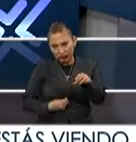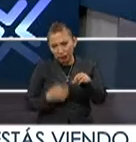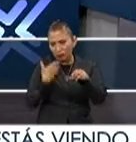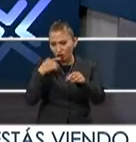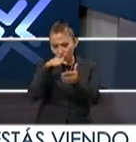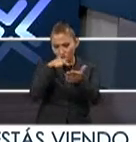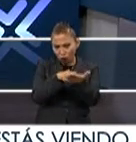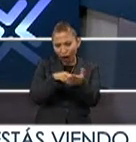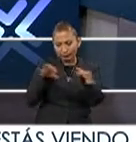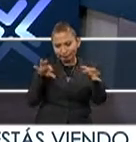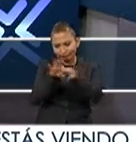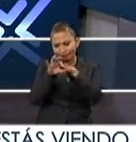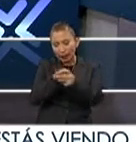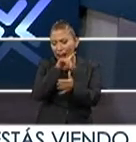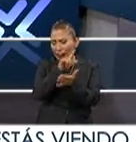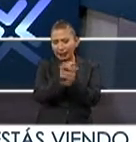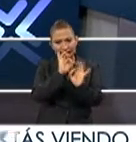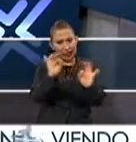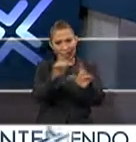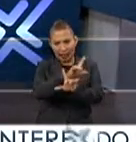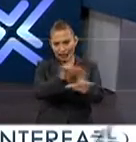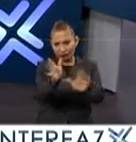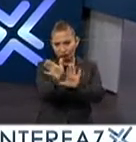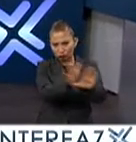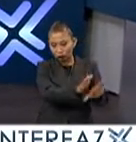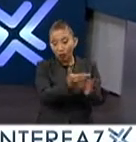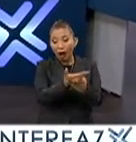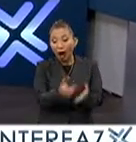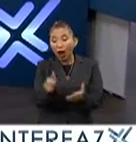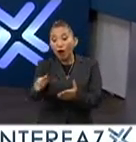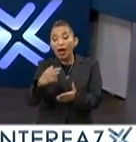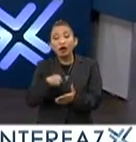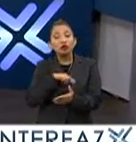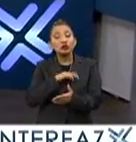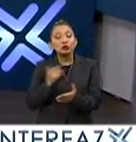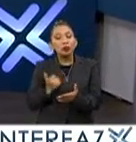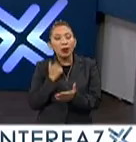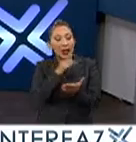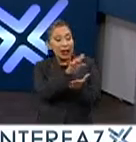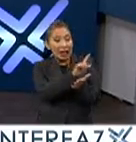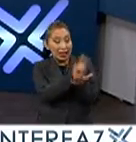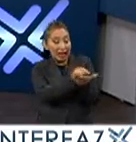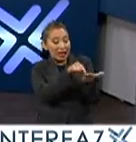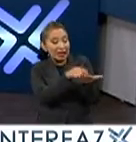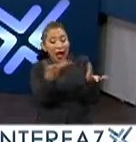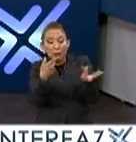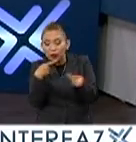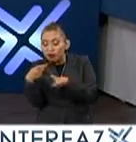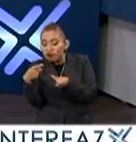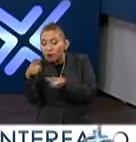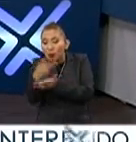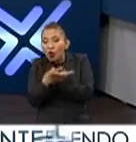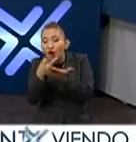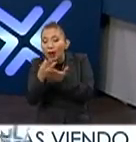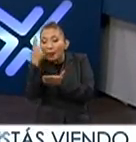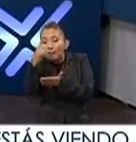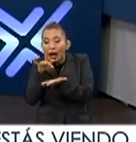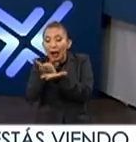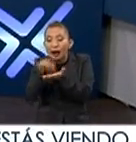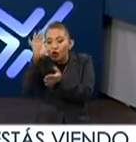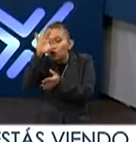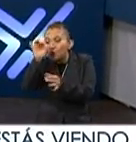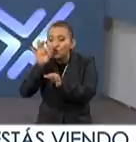manera local. Las leyes ya están, el asunto es de que nos apropiemos de ellas, que generemos políticas públicas con